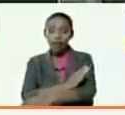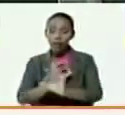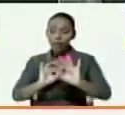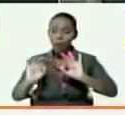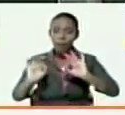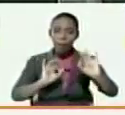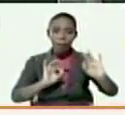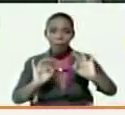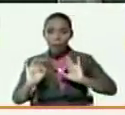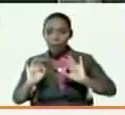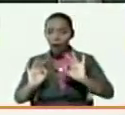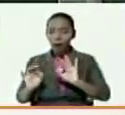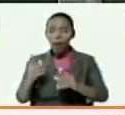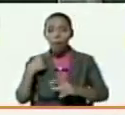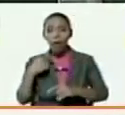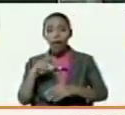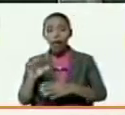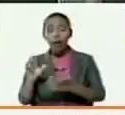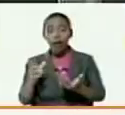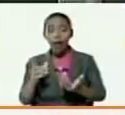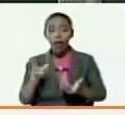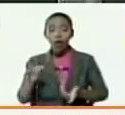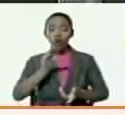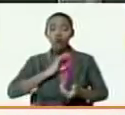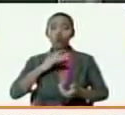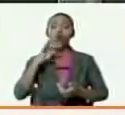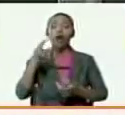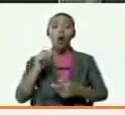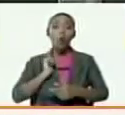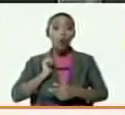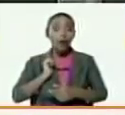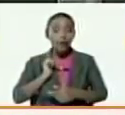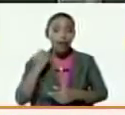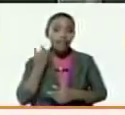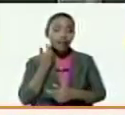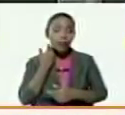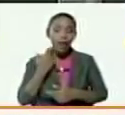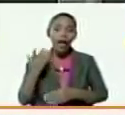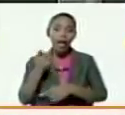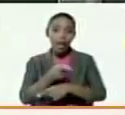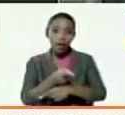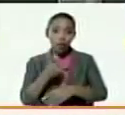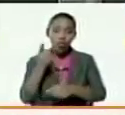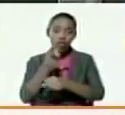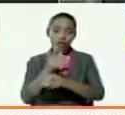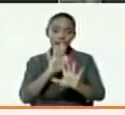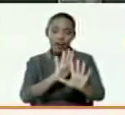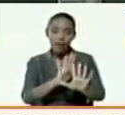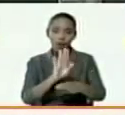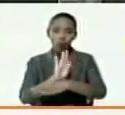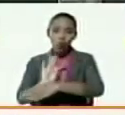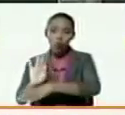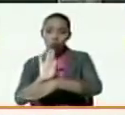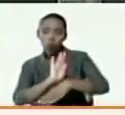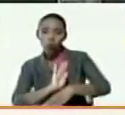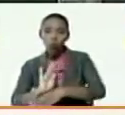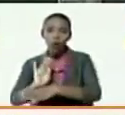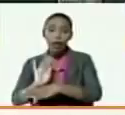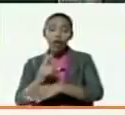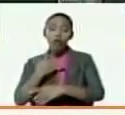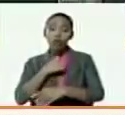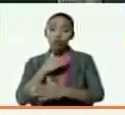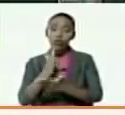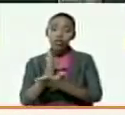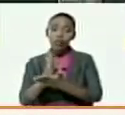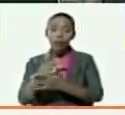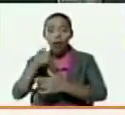solamente sirven para prevenir el coronavirus, sino para cualquier infección respiratoria aguda. Nosotros nos mantenemos informando periódicamente